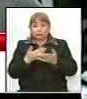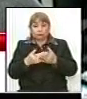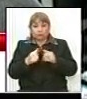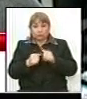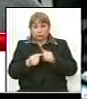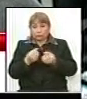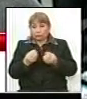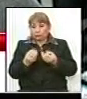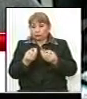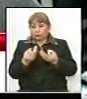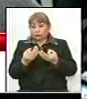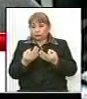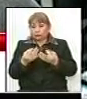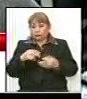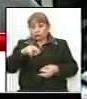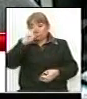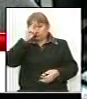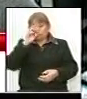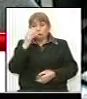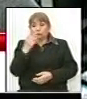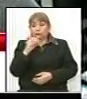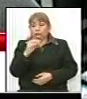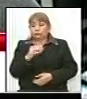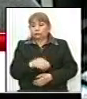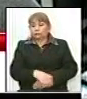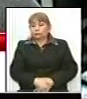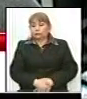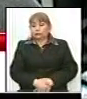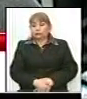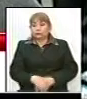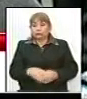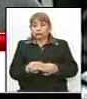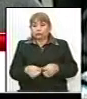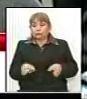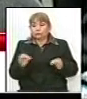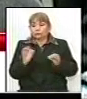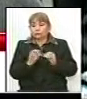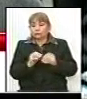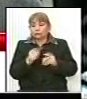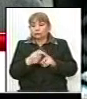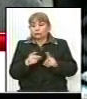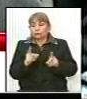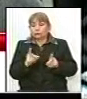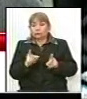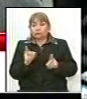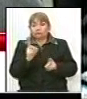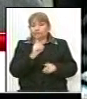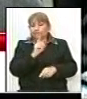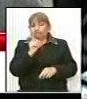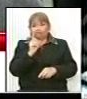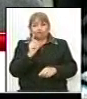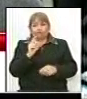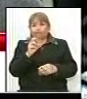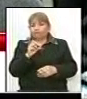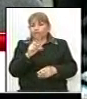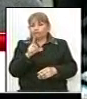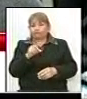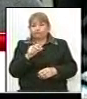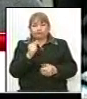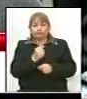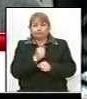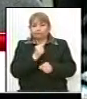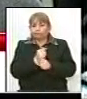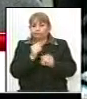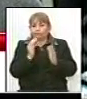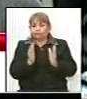con números de Perú, de Colombia, somos un número importante. Pero no hay plazas para esos